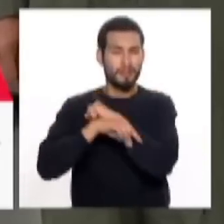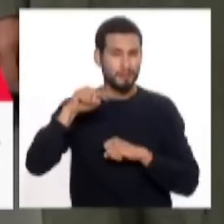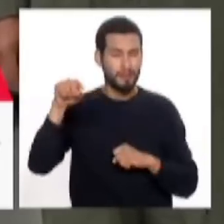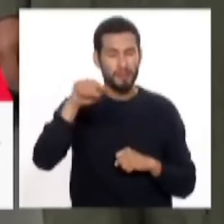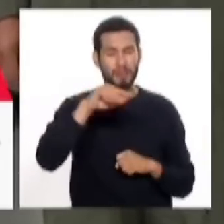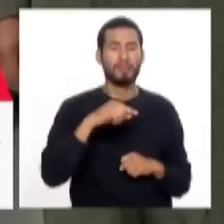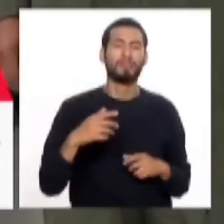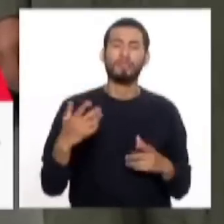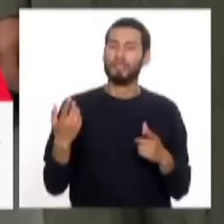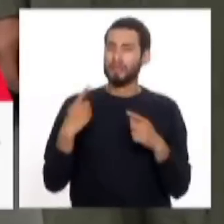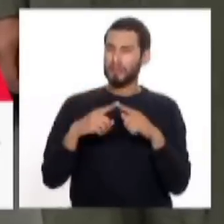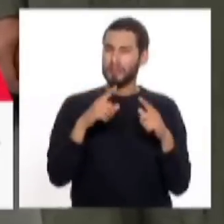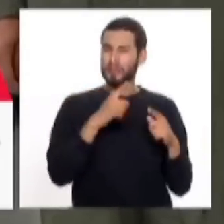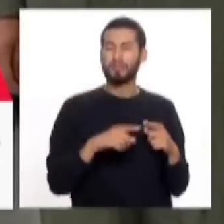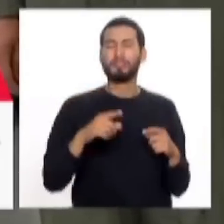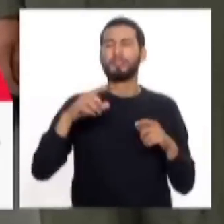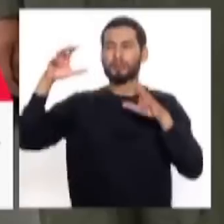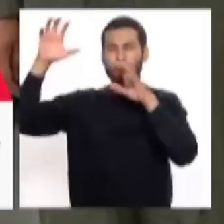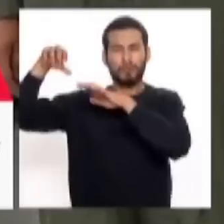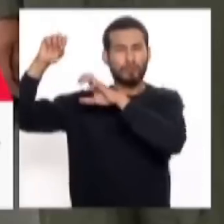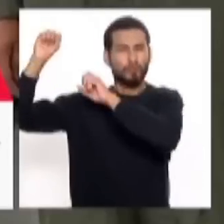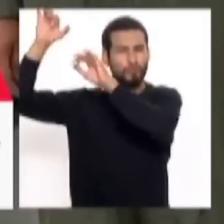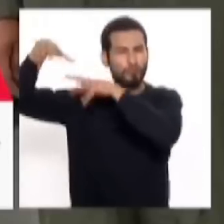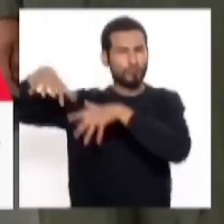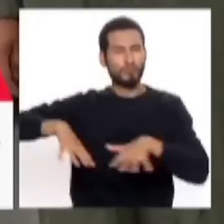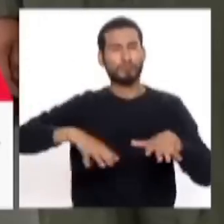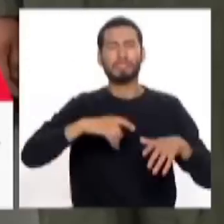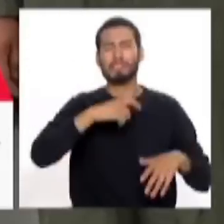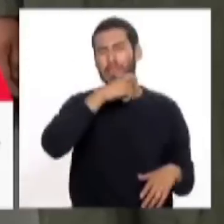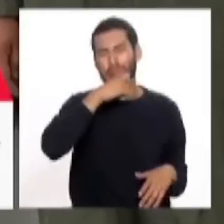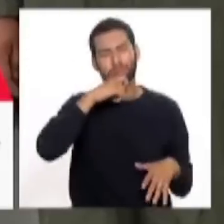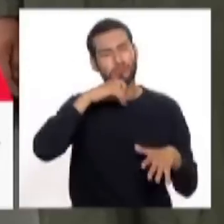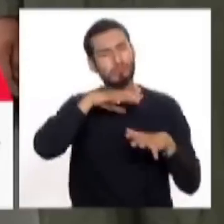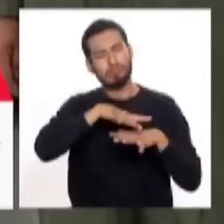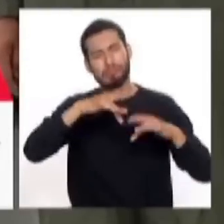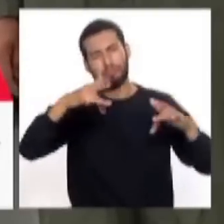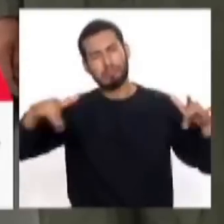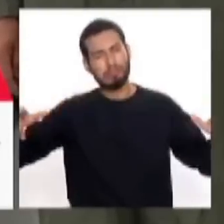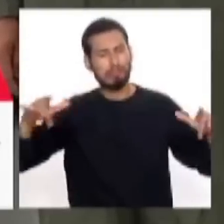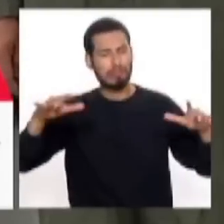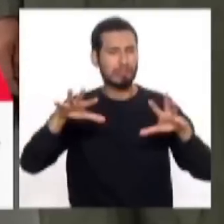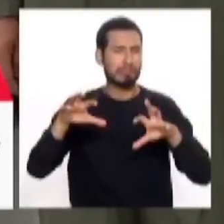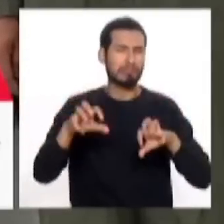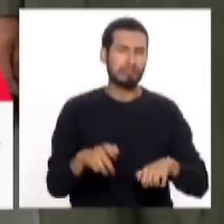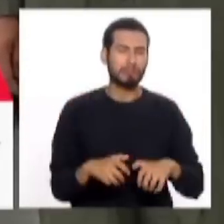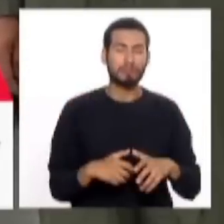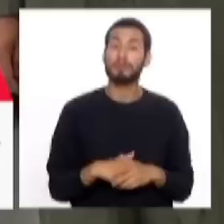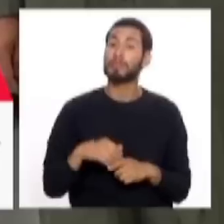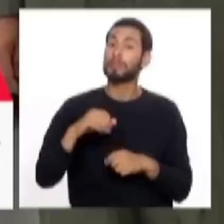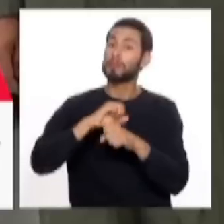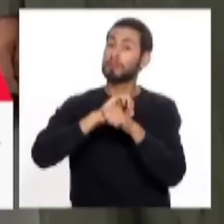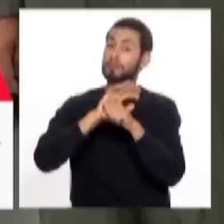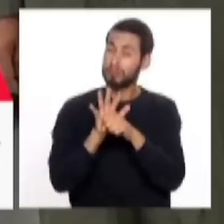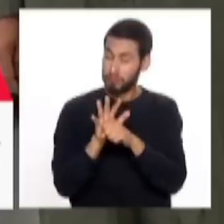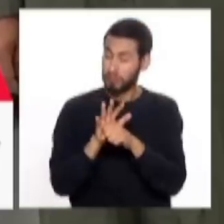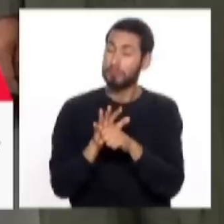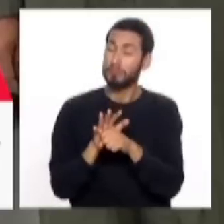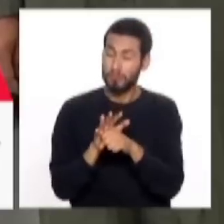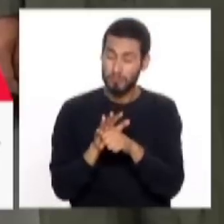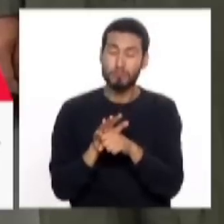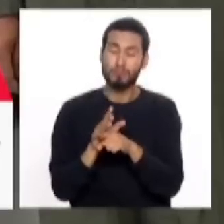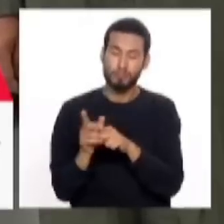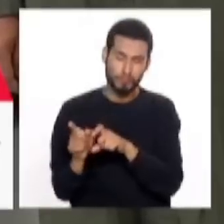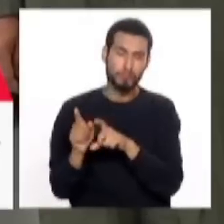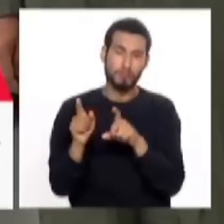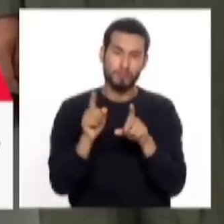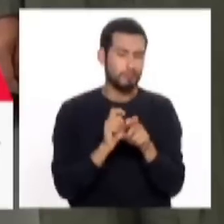los aludes, los aluviones, las sequías e incluso la pandemia que